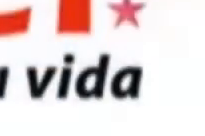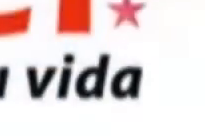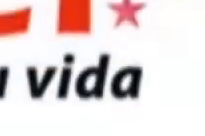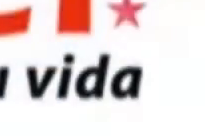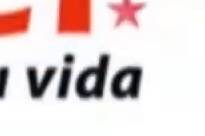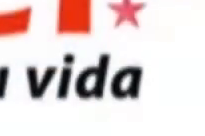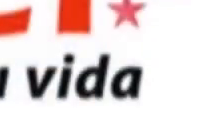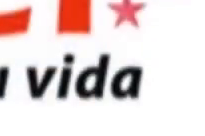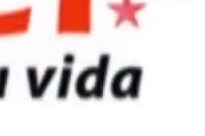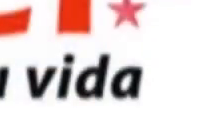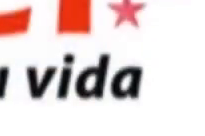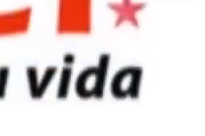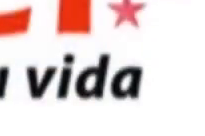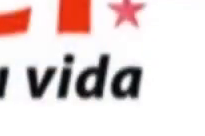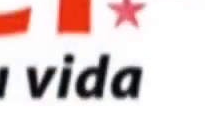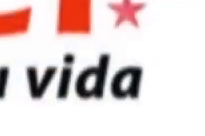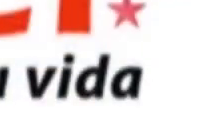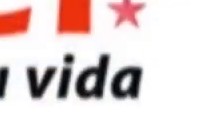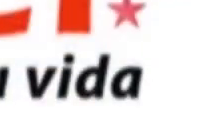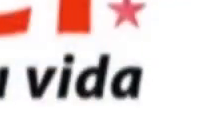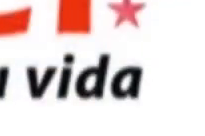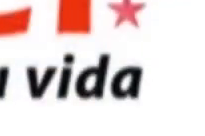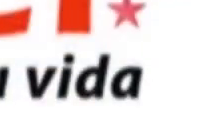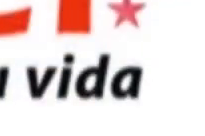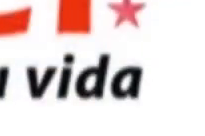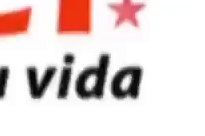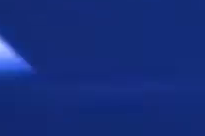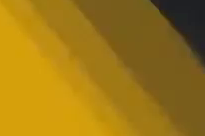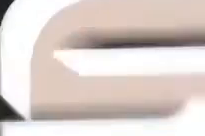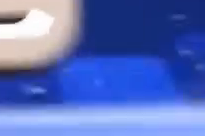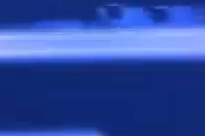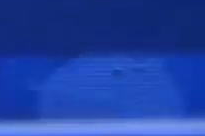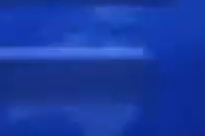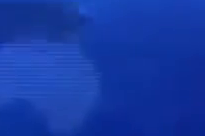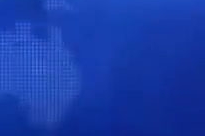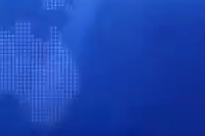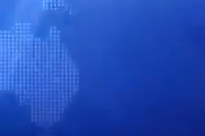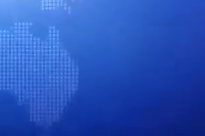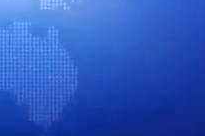Electrofer les desea una feliz Navidad y un próspero año nuevo.